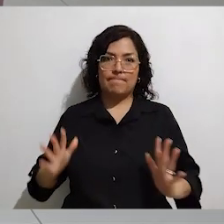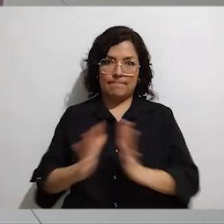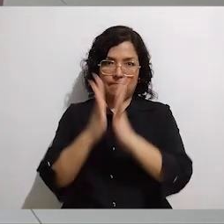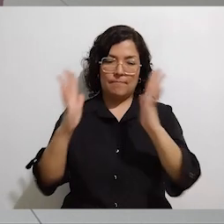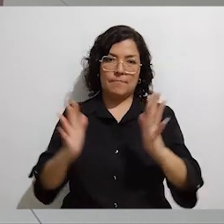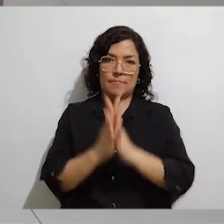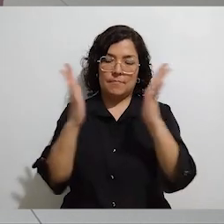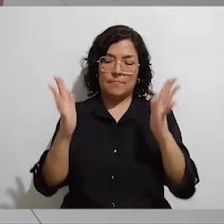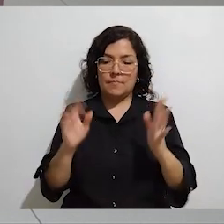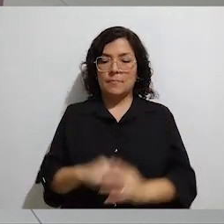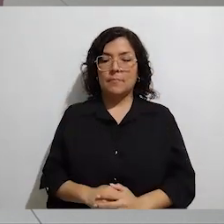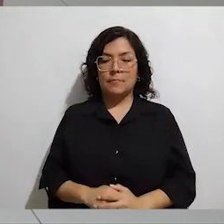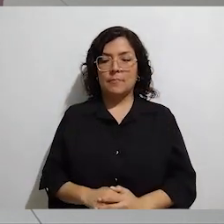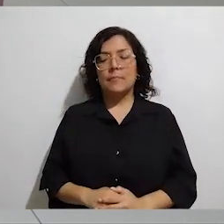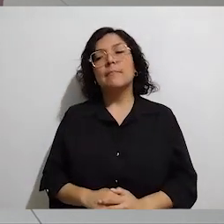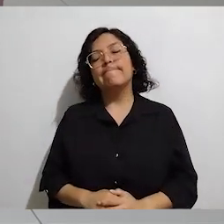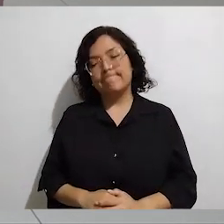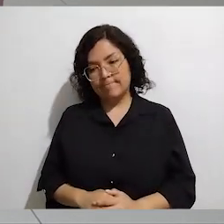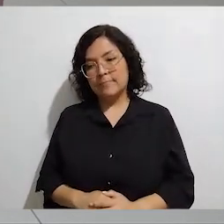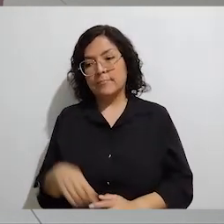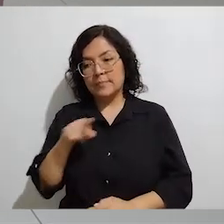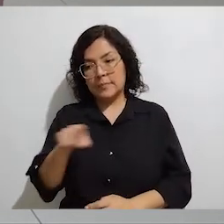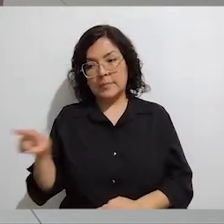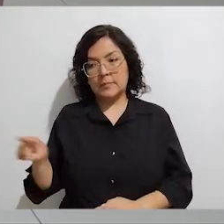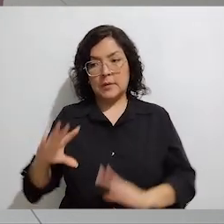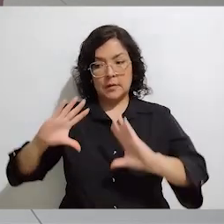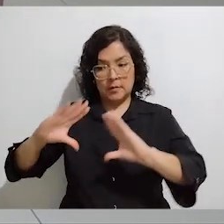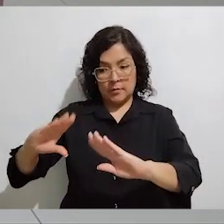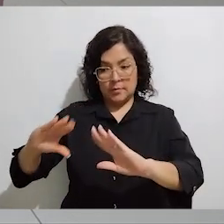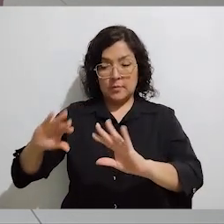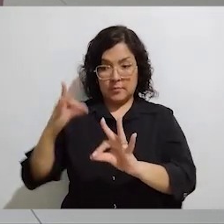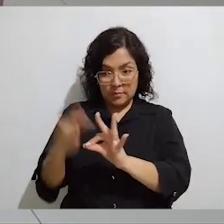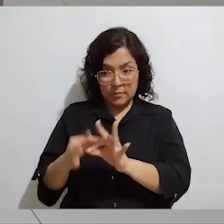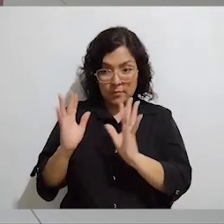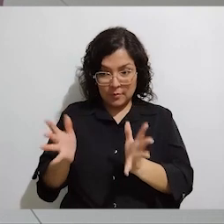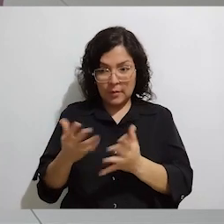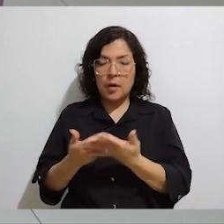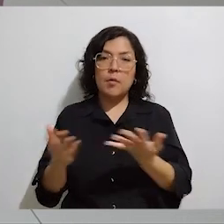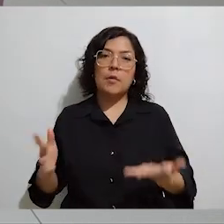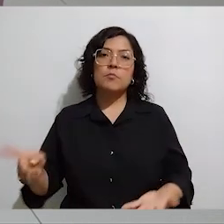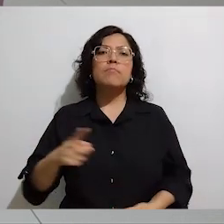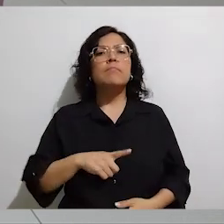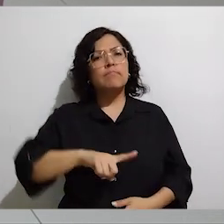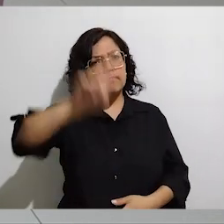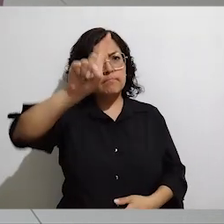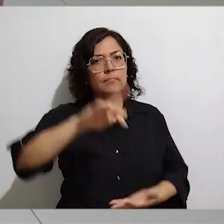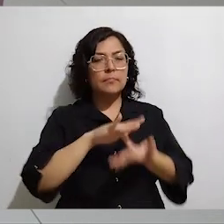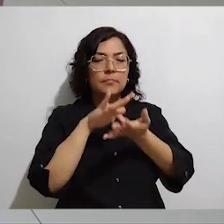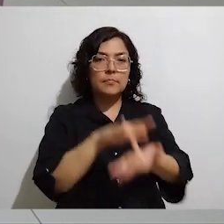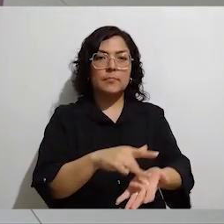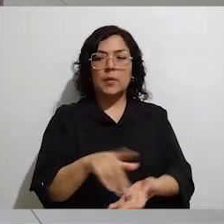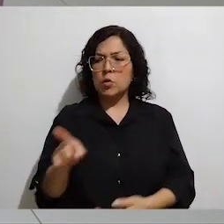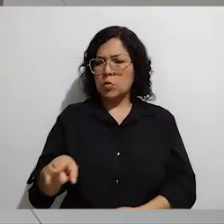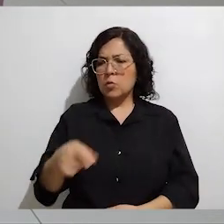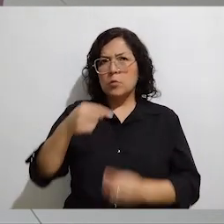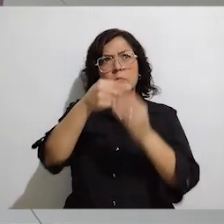una formación tal que debe de ofrecerle algo a cambio de esa formación. Y qué mejor que ofrecer sus conocimientos y